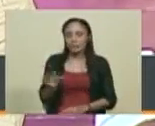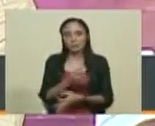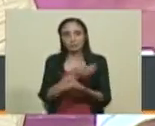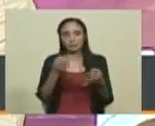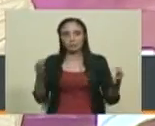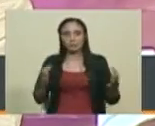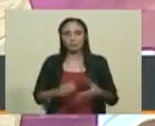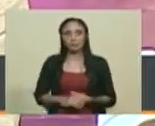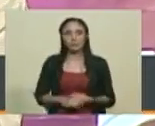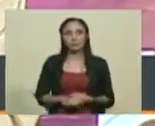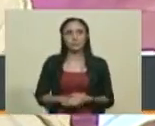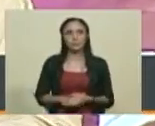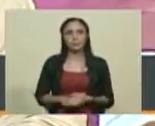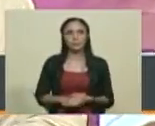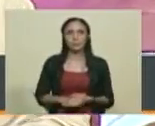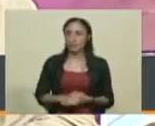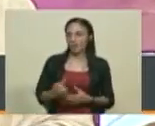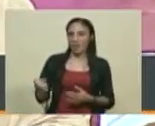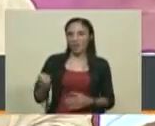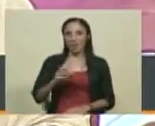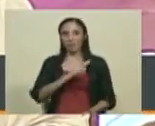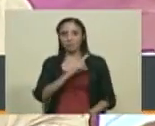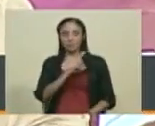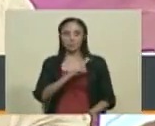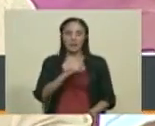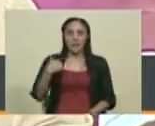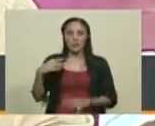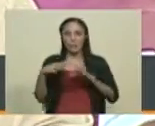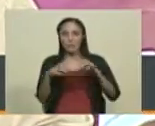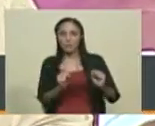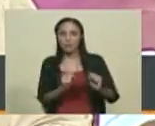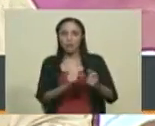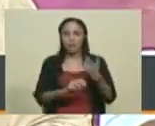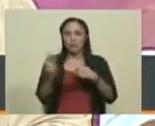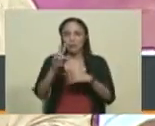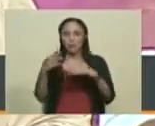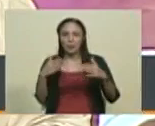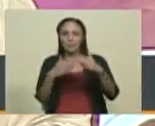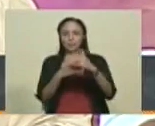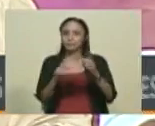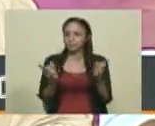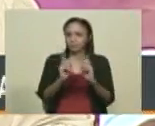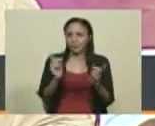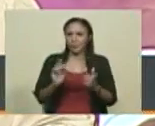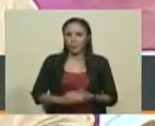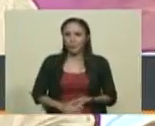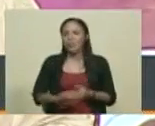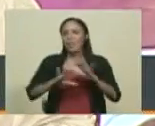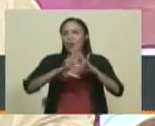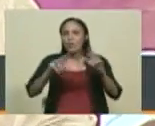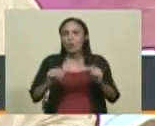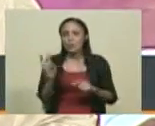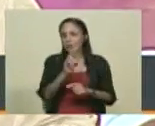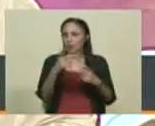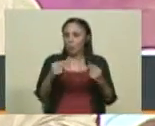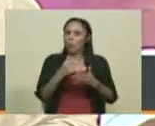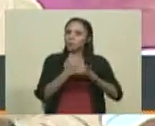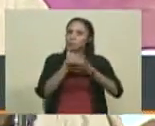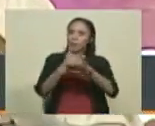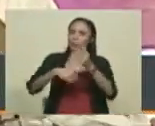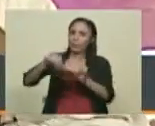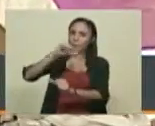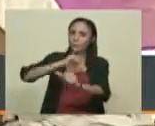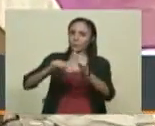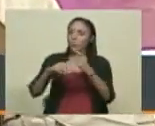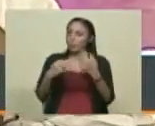vienen con pretensiones y rasgos de dominar ni de saquear a Venezuela, por el contrario, vienen